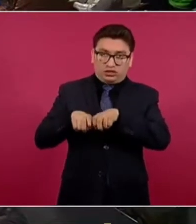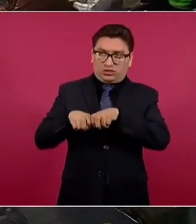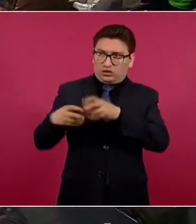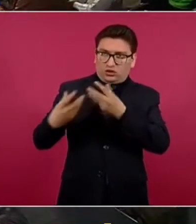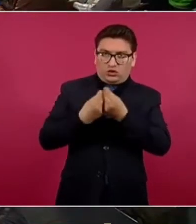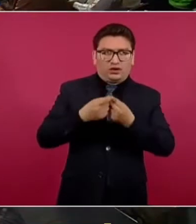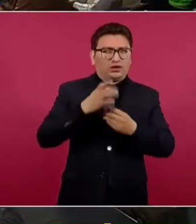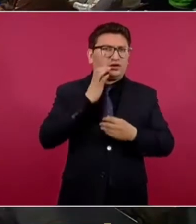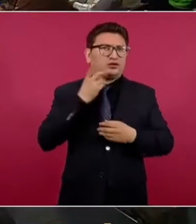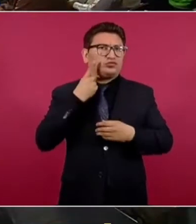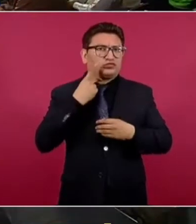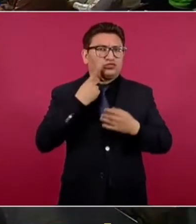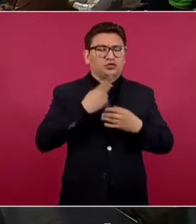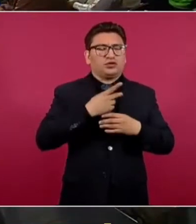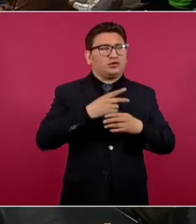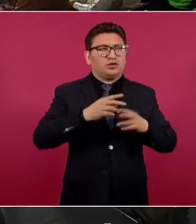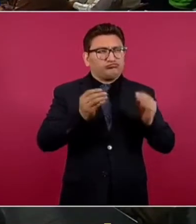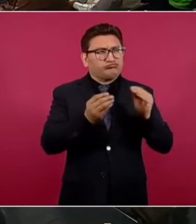nacional,